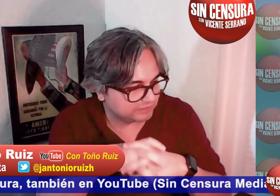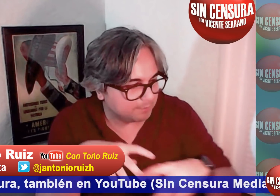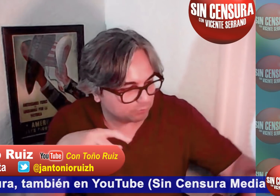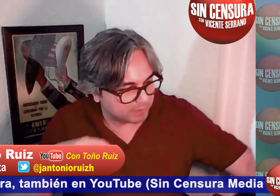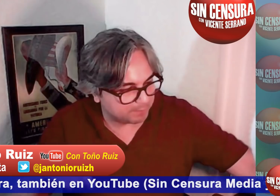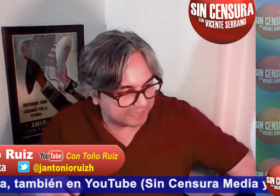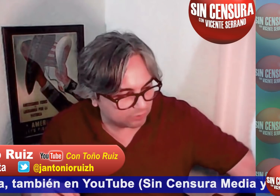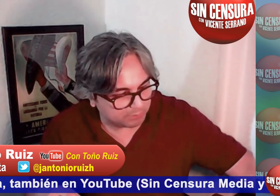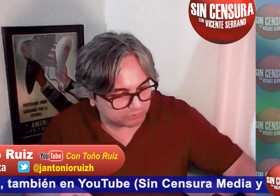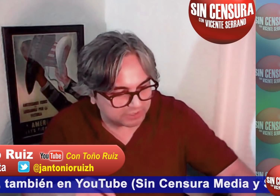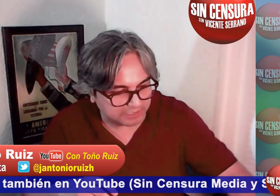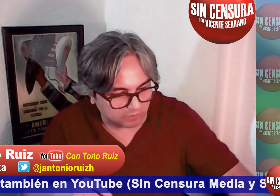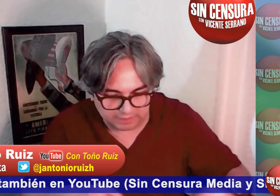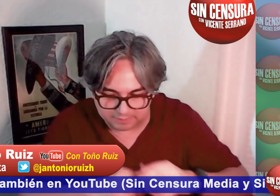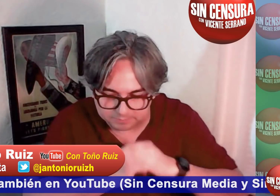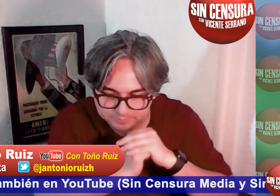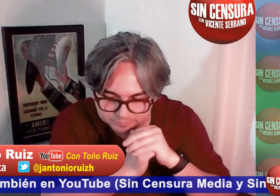lo estamos preparando, pero